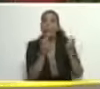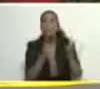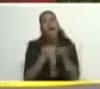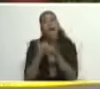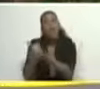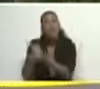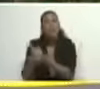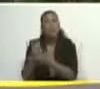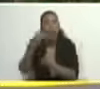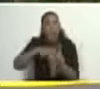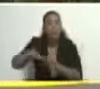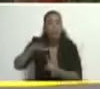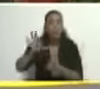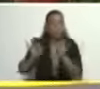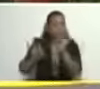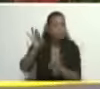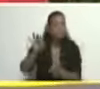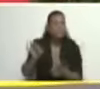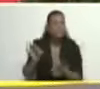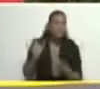a desarrollar la región.